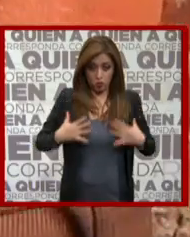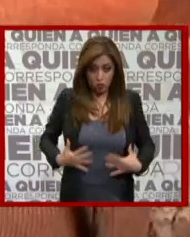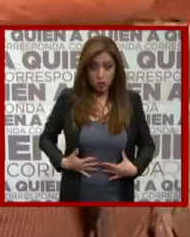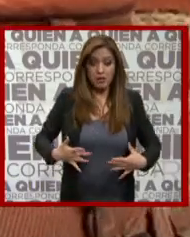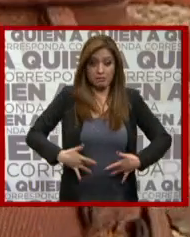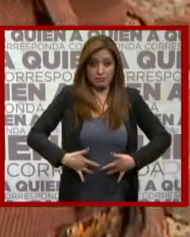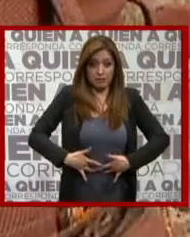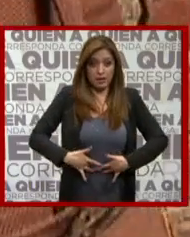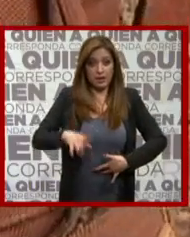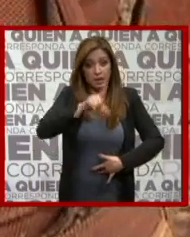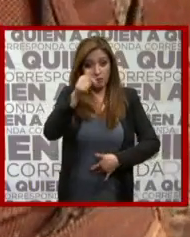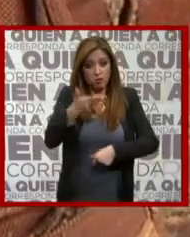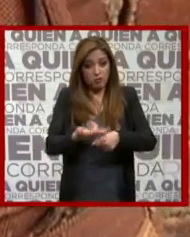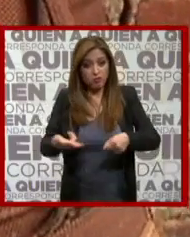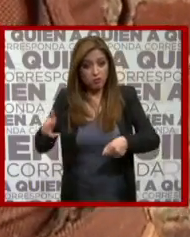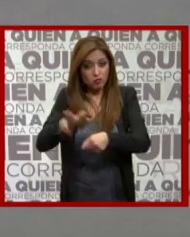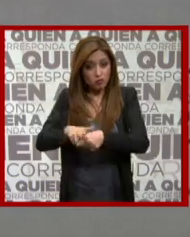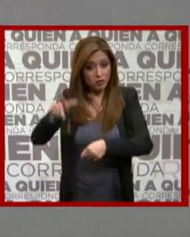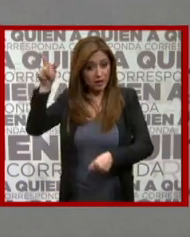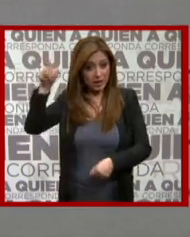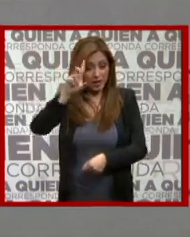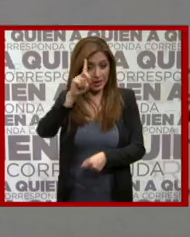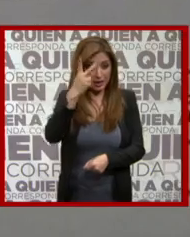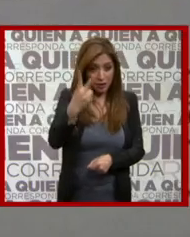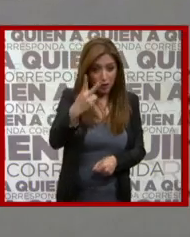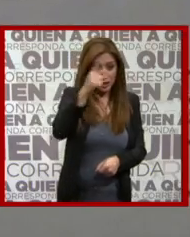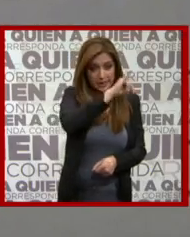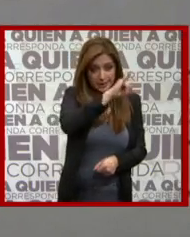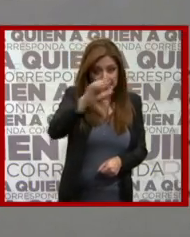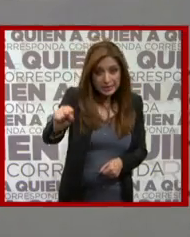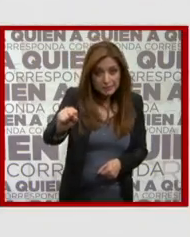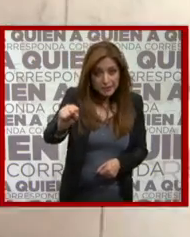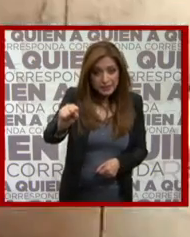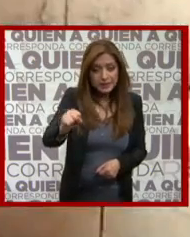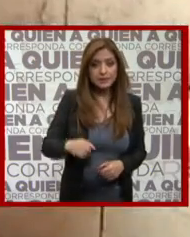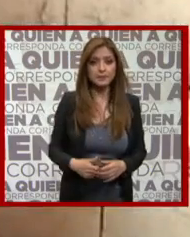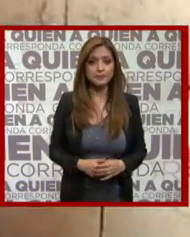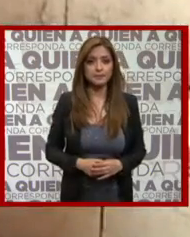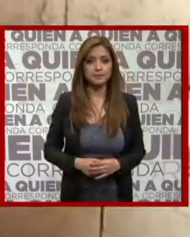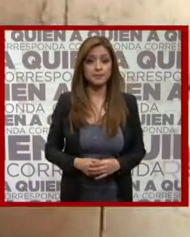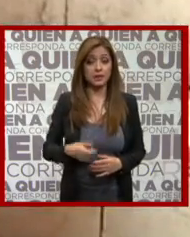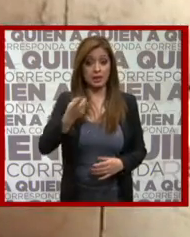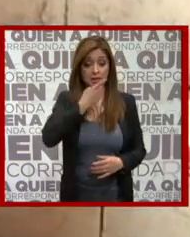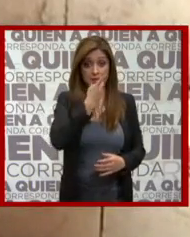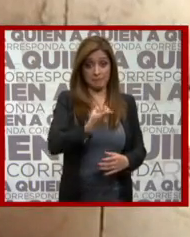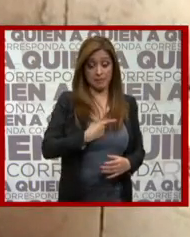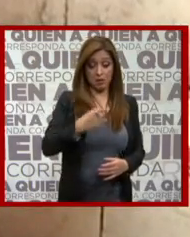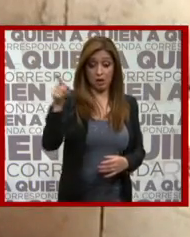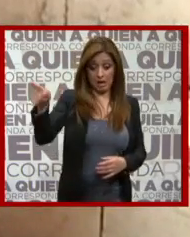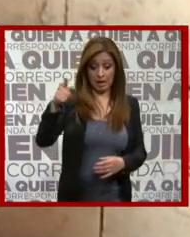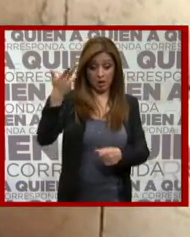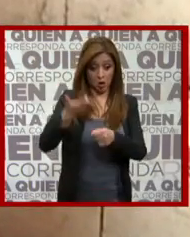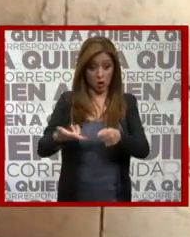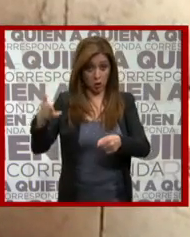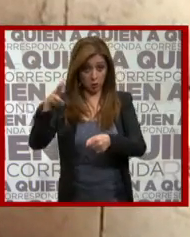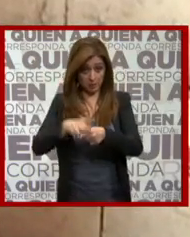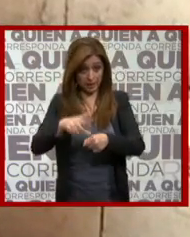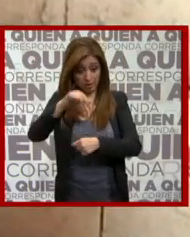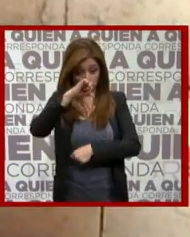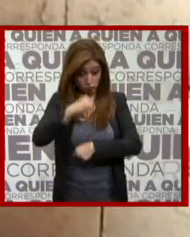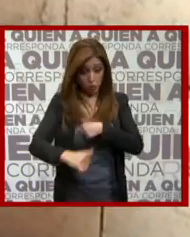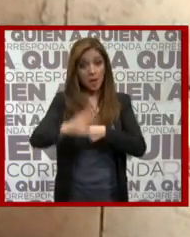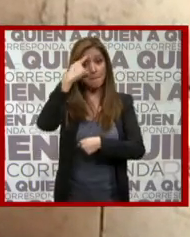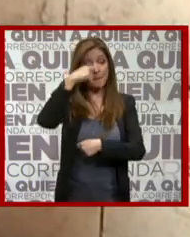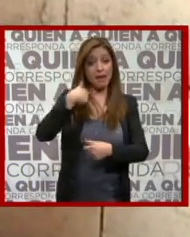trasladado a la clínica 32 del Instituto Mexicano del Seguro Social, el IMSS. Me dijo que tenían que operarme o tener una rehabilitación, pero